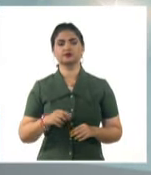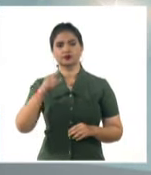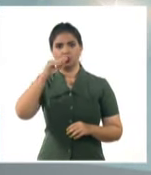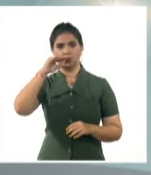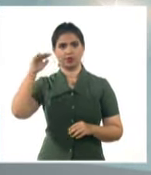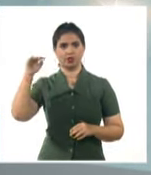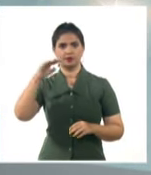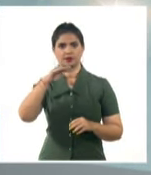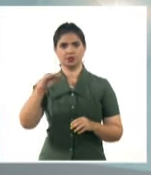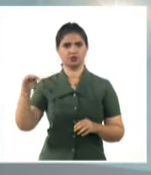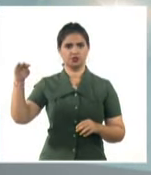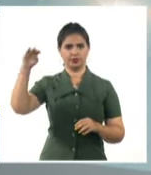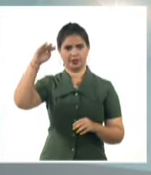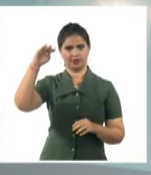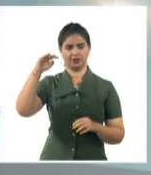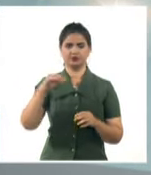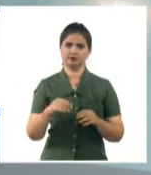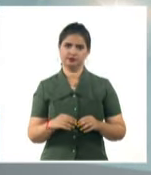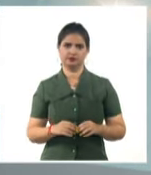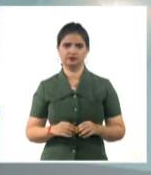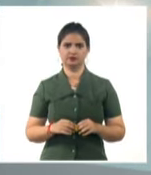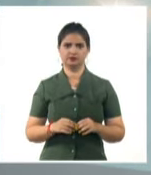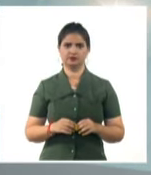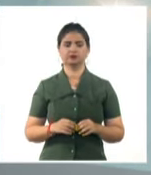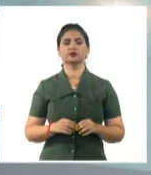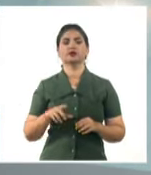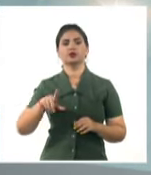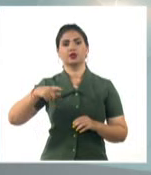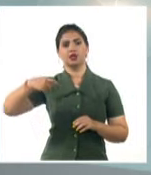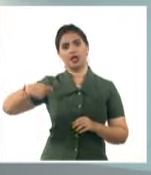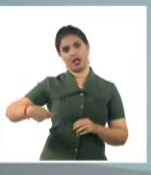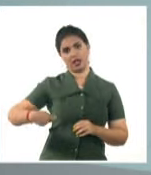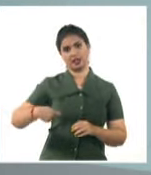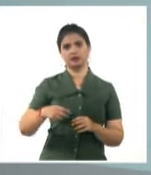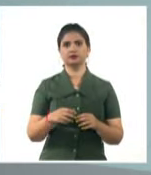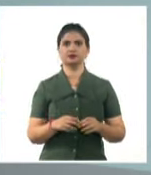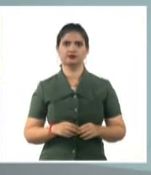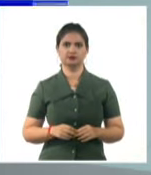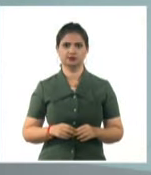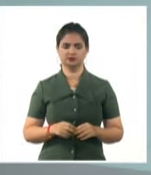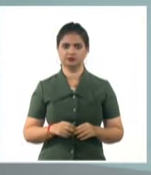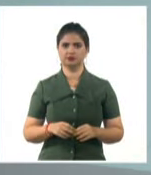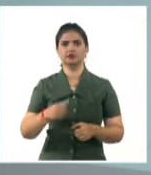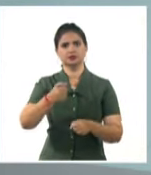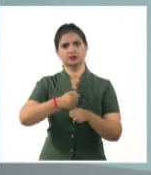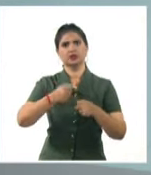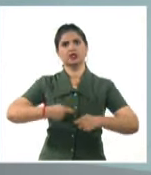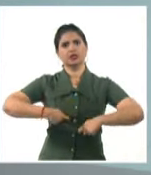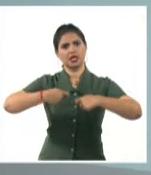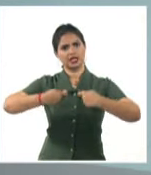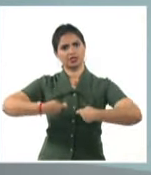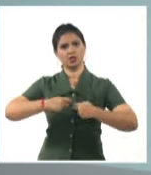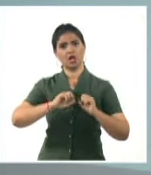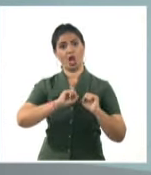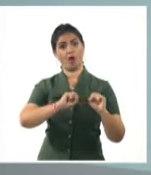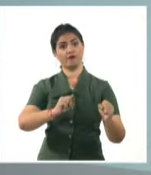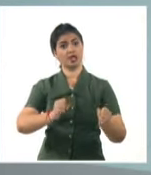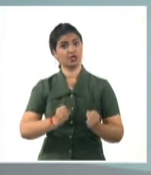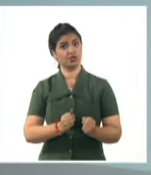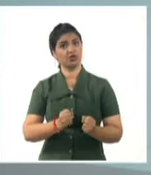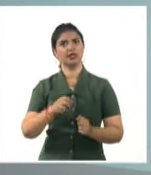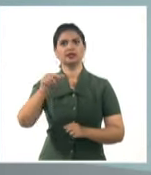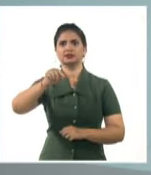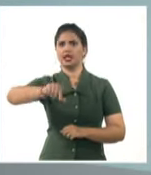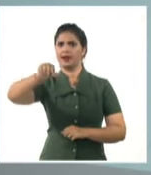superior jerarquía, a un decreto ley, las garantías, los derechos, las obligaciones de las personas